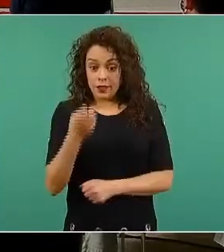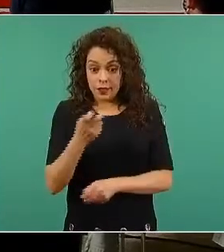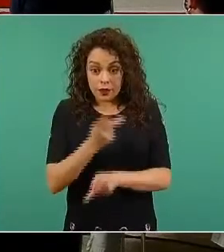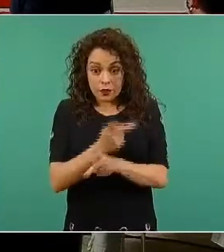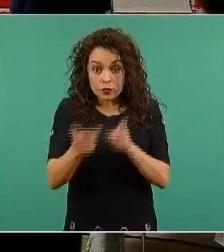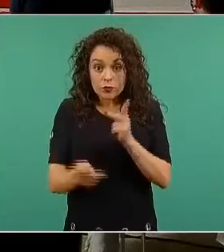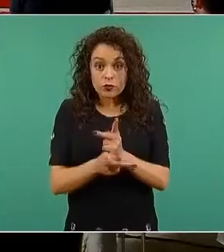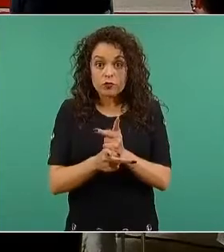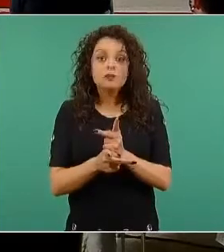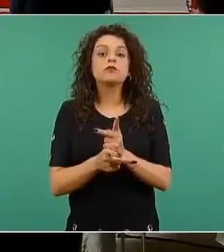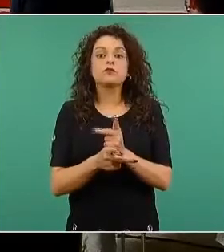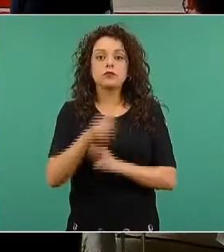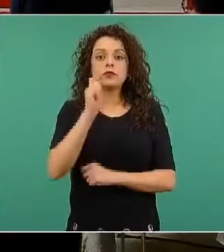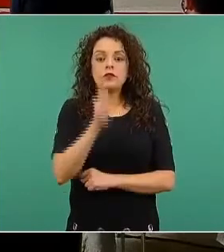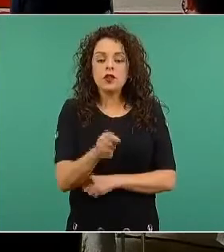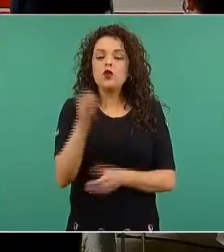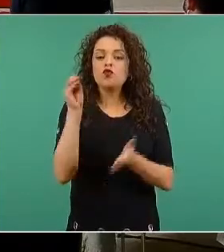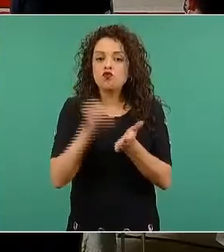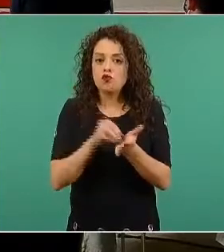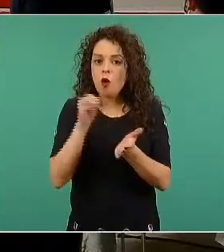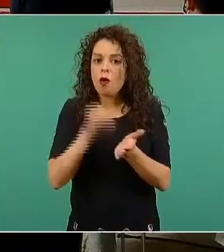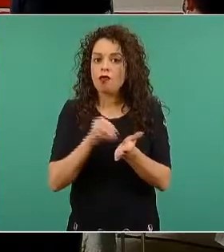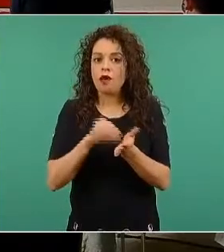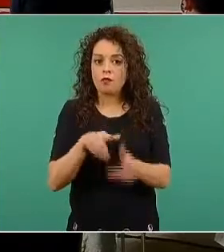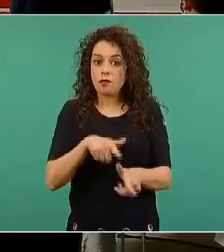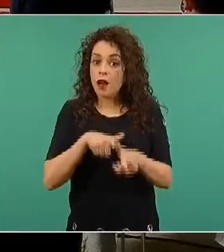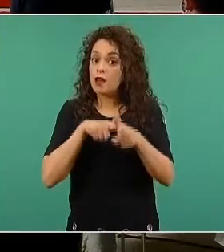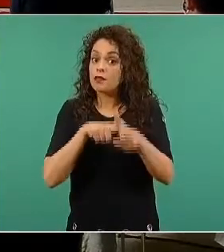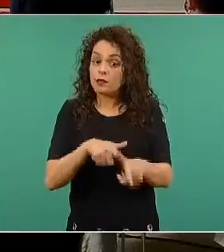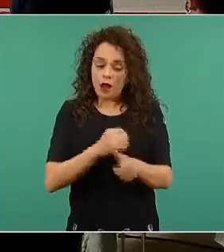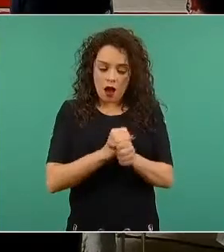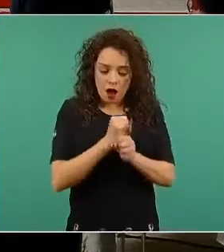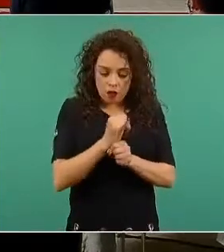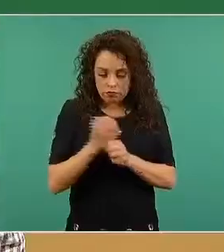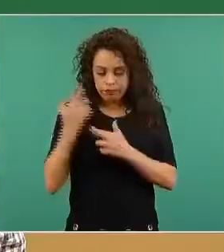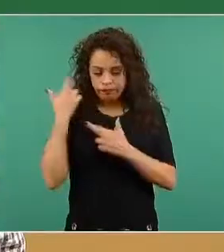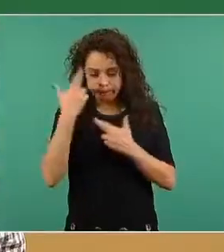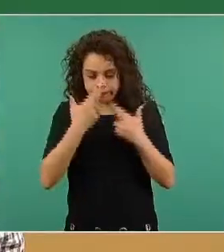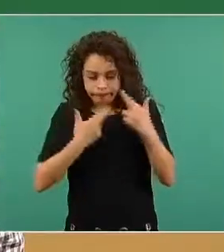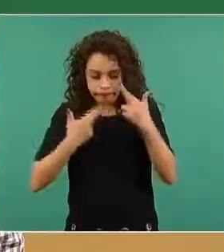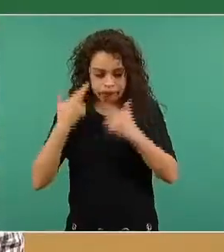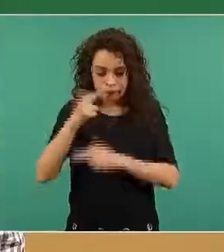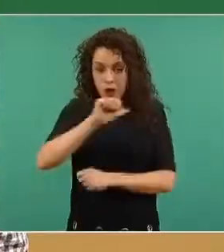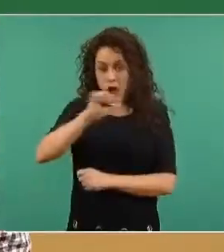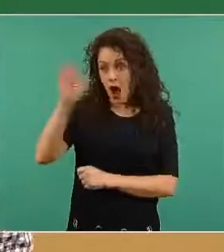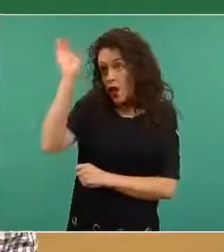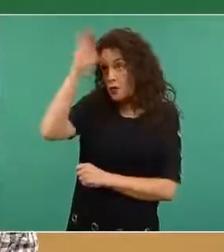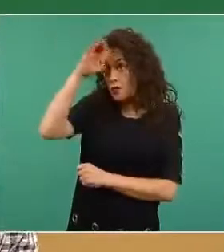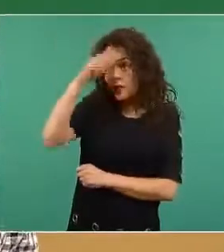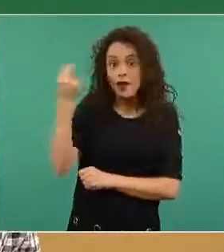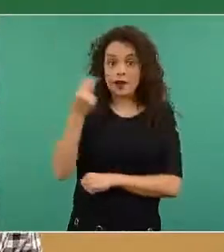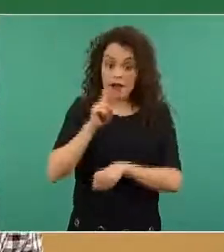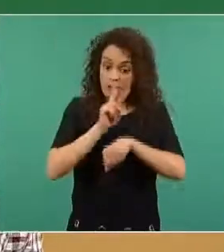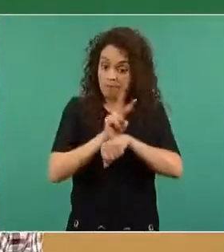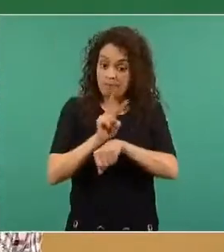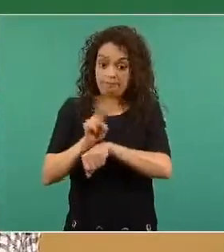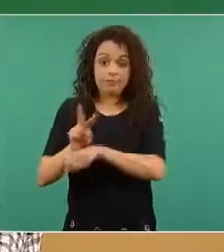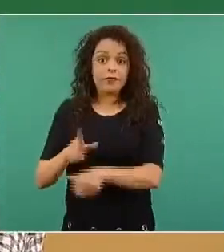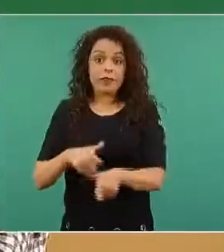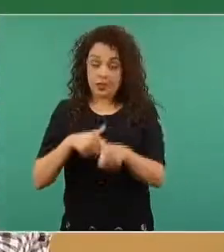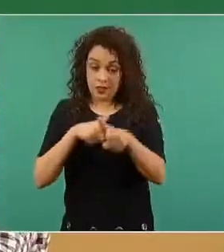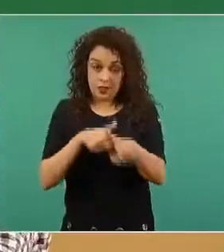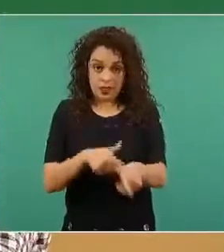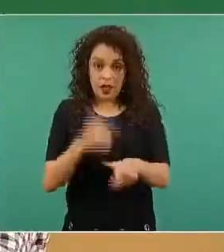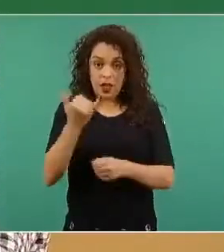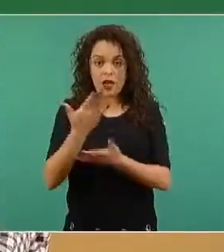estar bajo un régimen de observación científica que requiere seguimiento. En parte, el seguimiento de